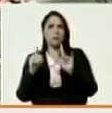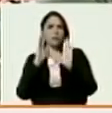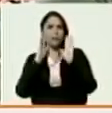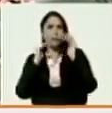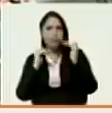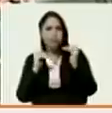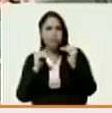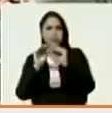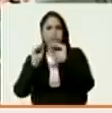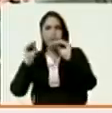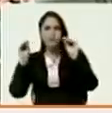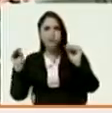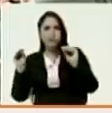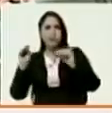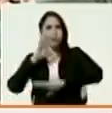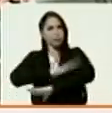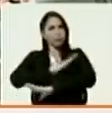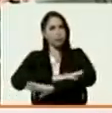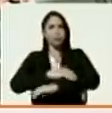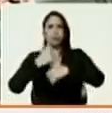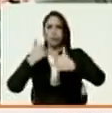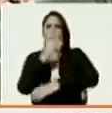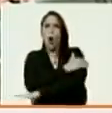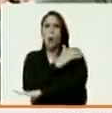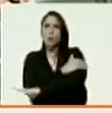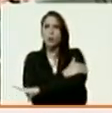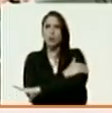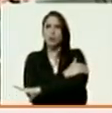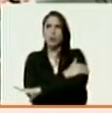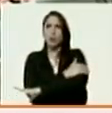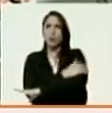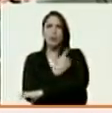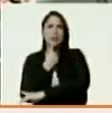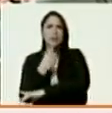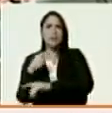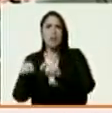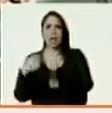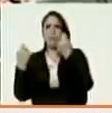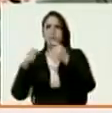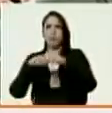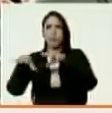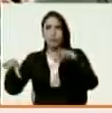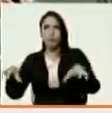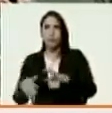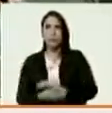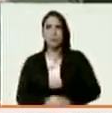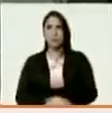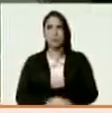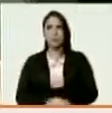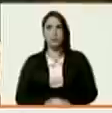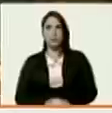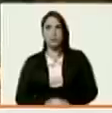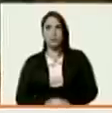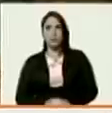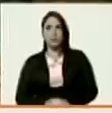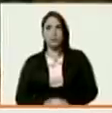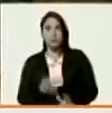sé, al orden a la oposición que usted dice que está dividida? Pues, gracias. Gracias.